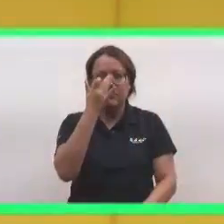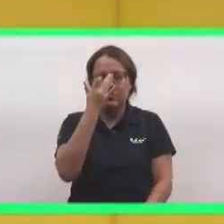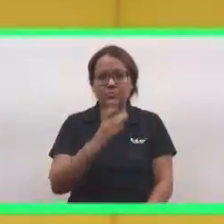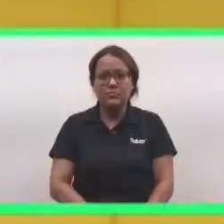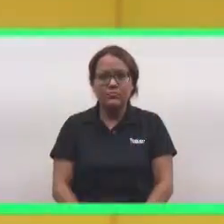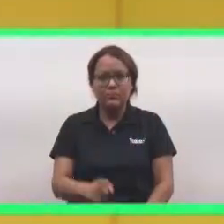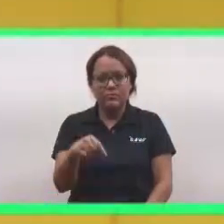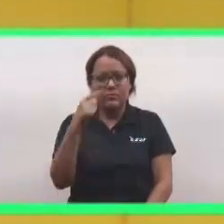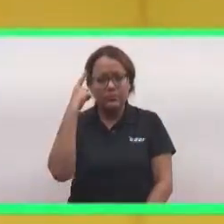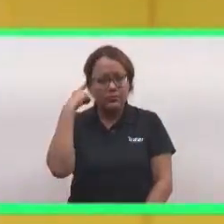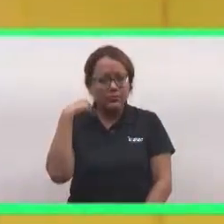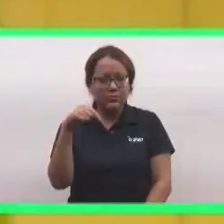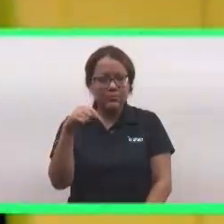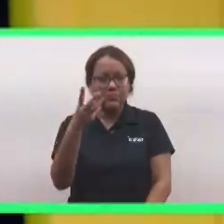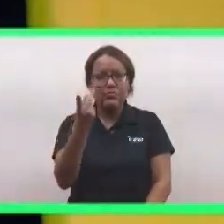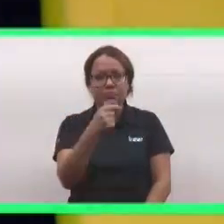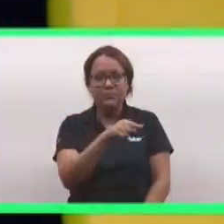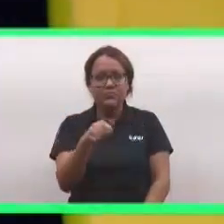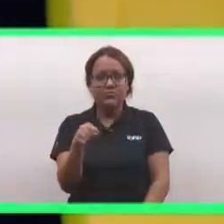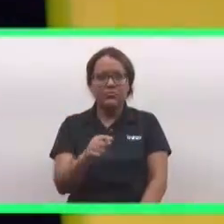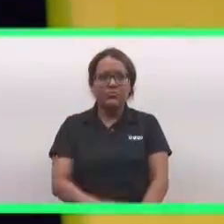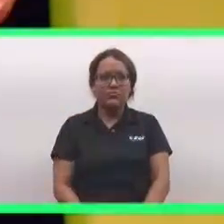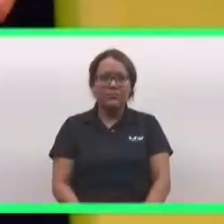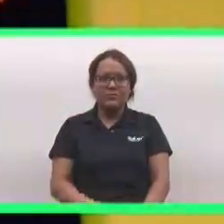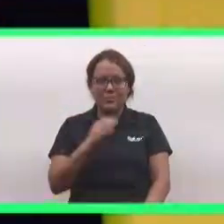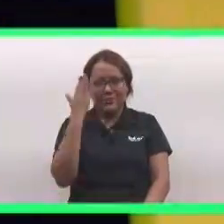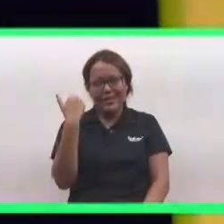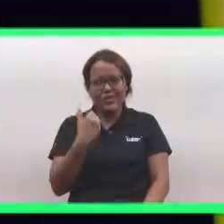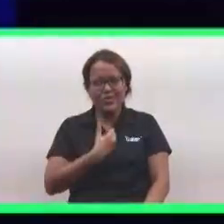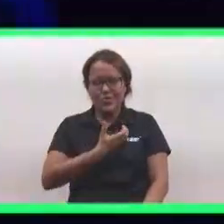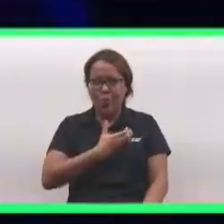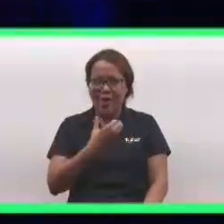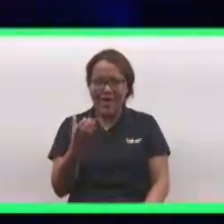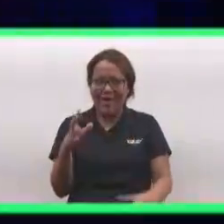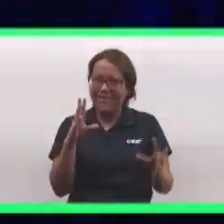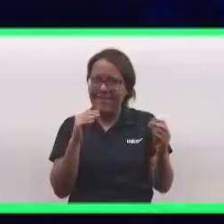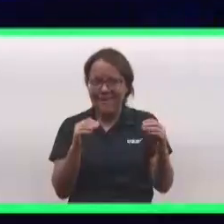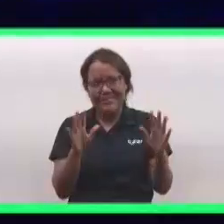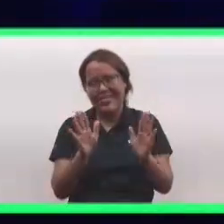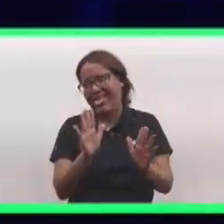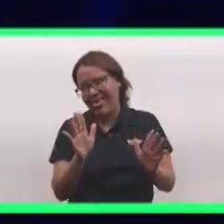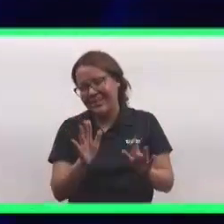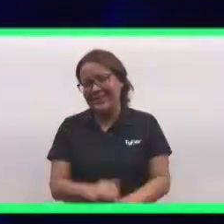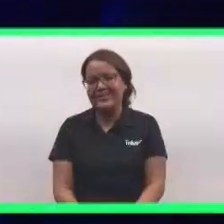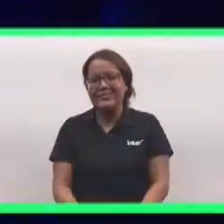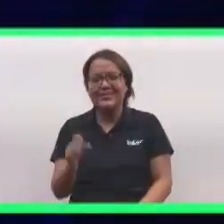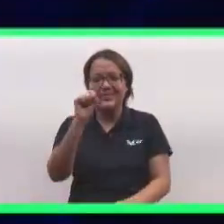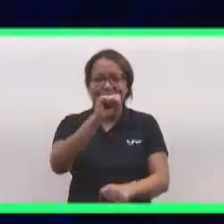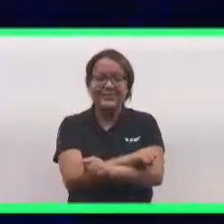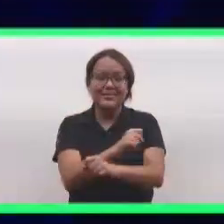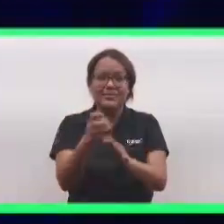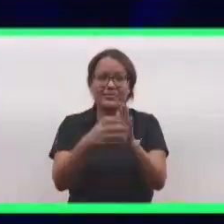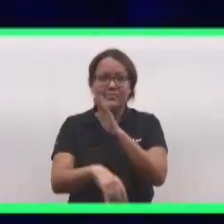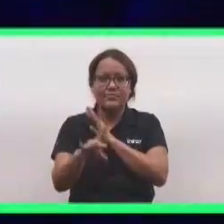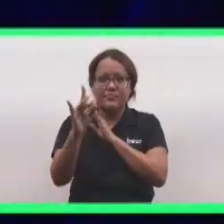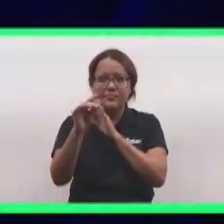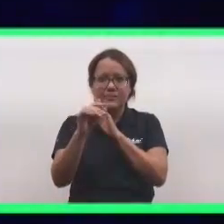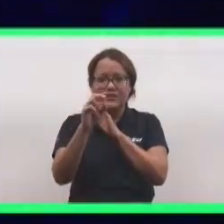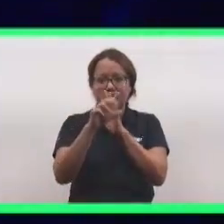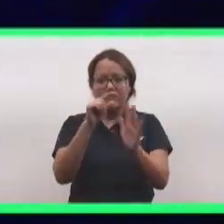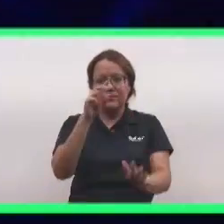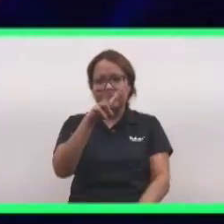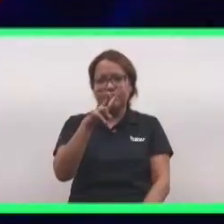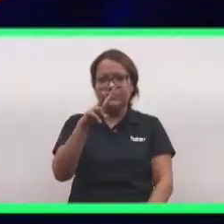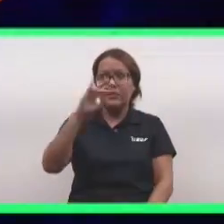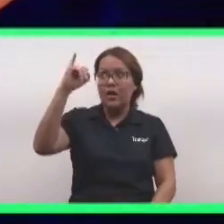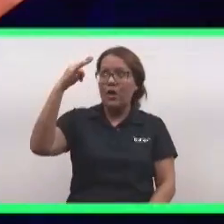¿Hay hombres en la casa de Dios? Con su suegra no hable. Vamos a la palabra. Dice Salmo 18:2: Jehová, roca mía, castillo